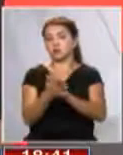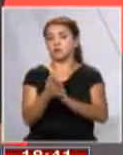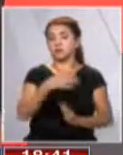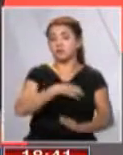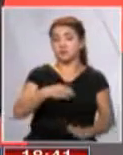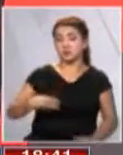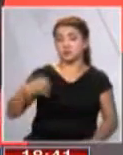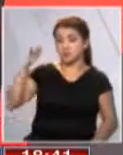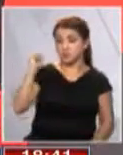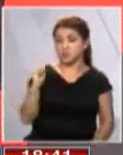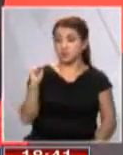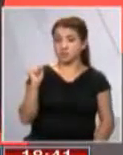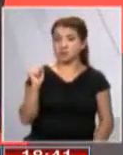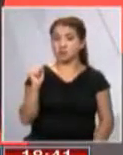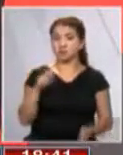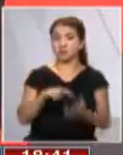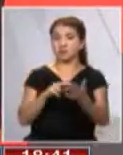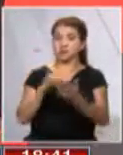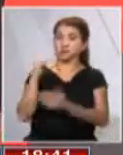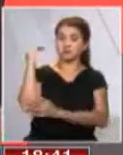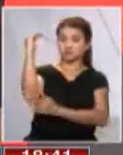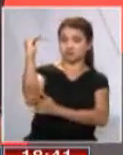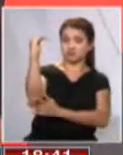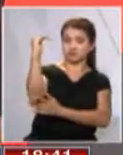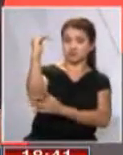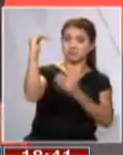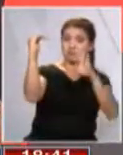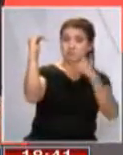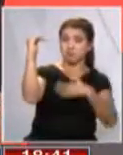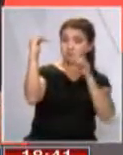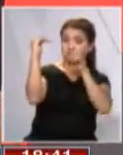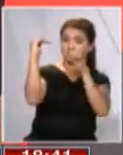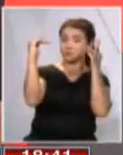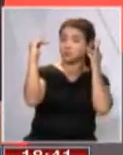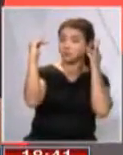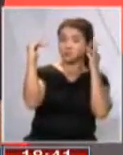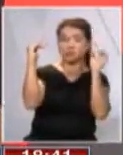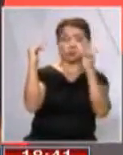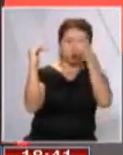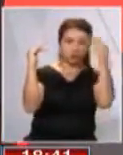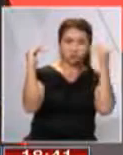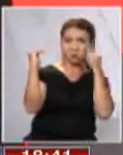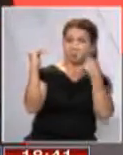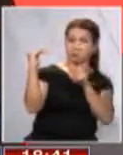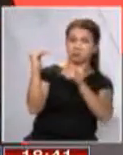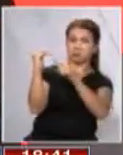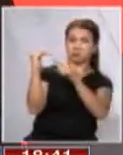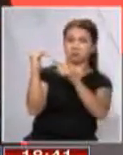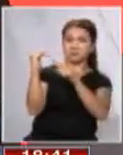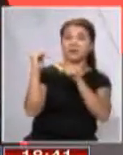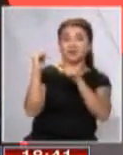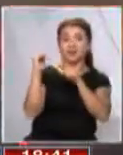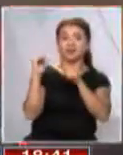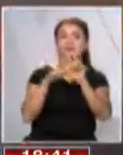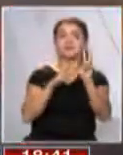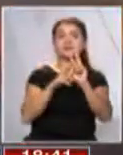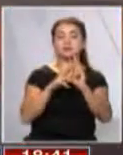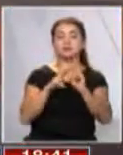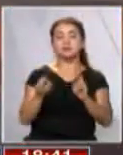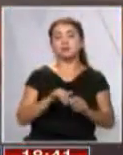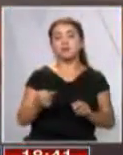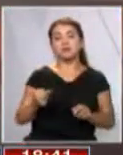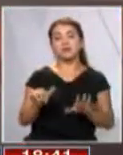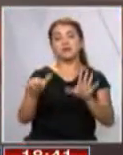puso a la mujer en el centro de las políticas públicas es inolvidable o es muy difícil desconocer que ahí se hizo el posnatal pero